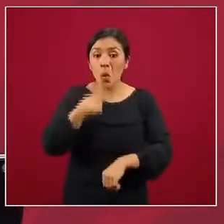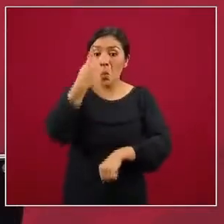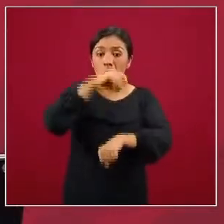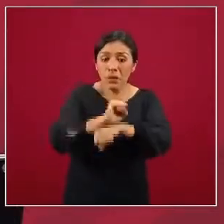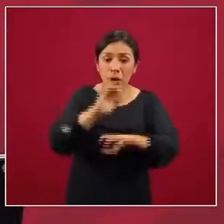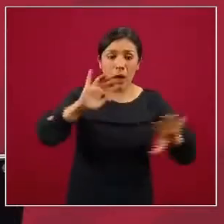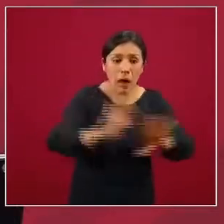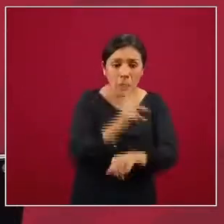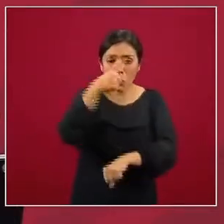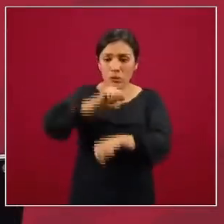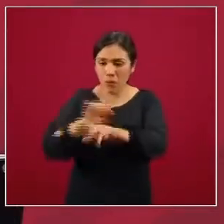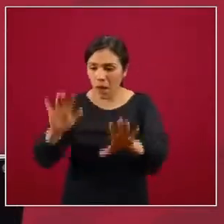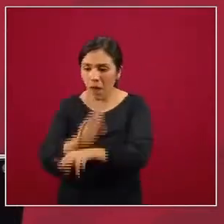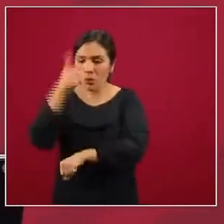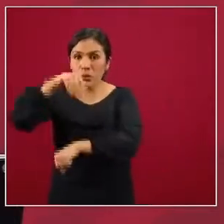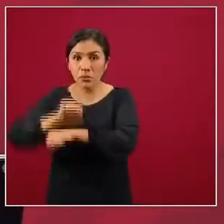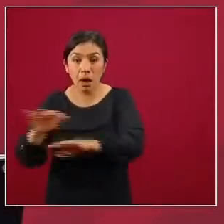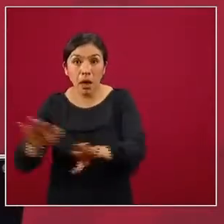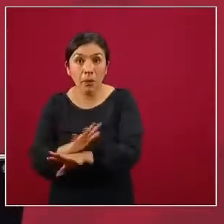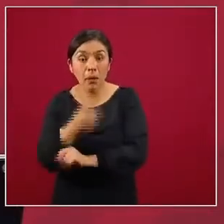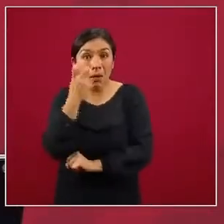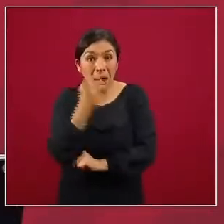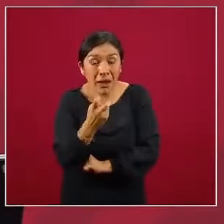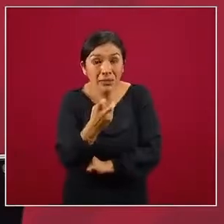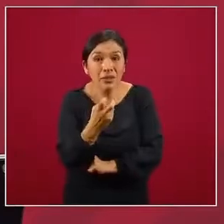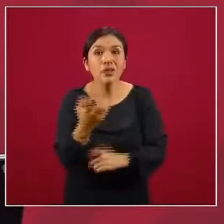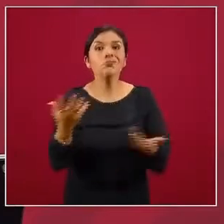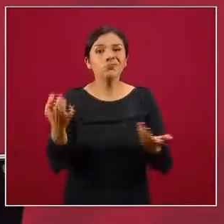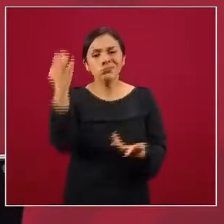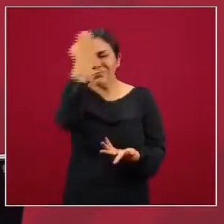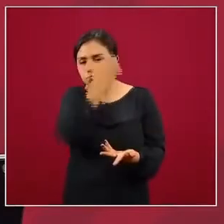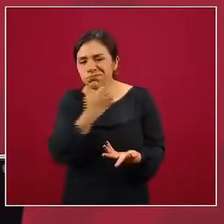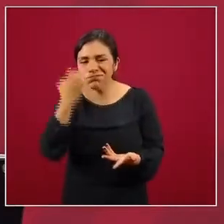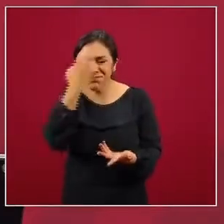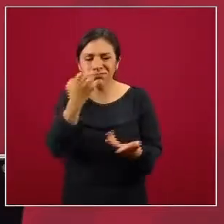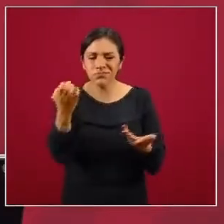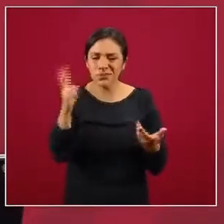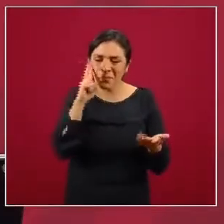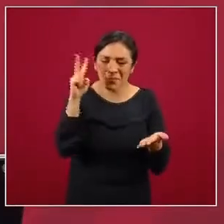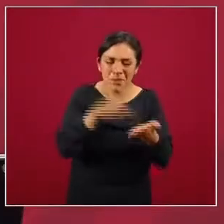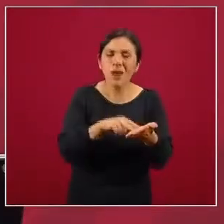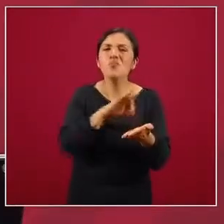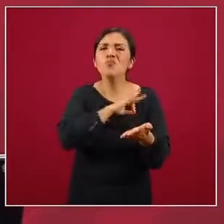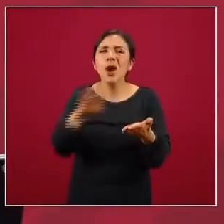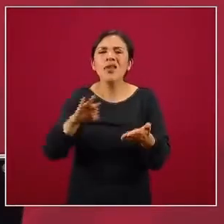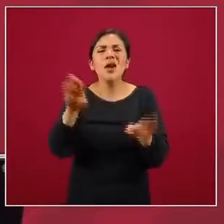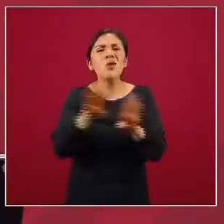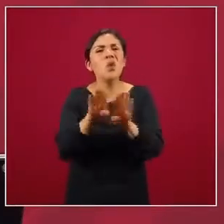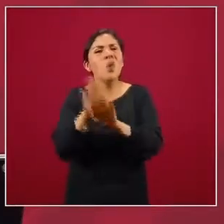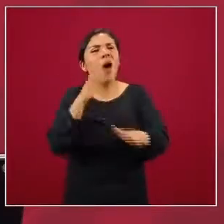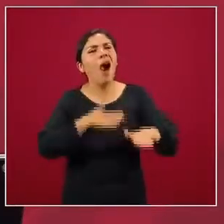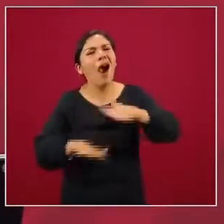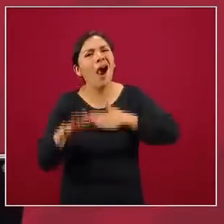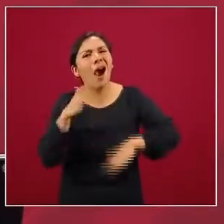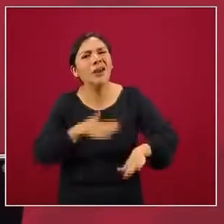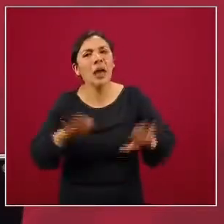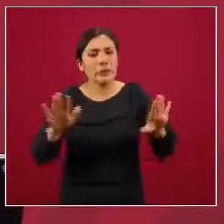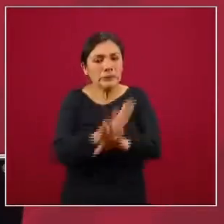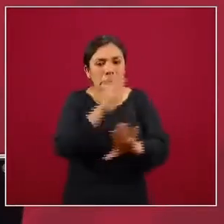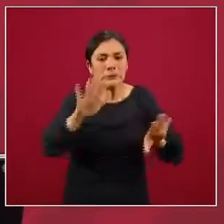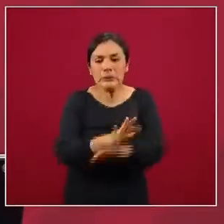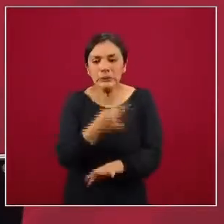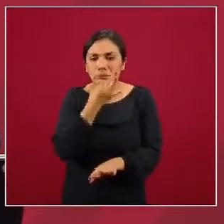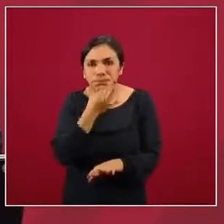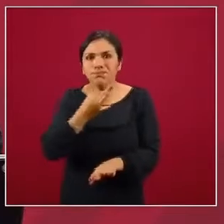semana, de acuerdo a la información que se produce y su análisis, podría ser muy desgastante el tratar de